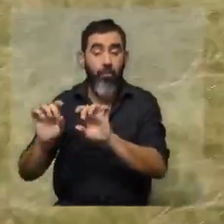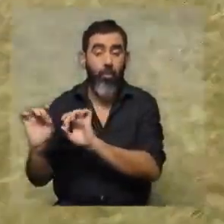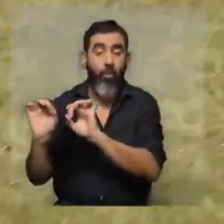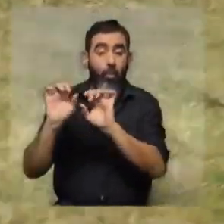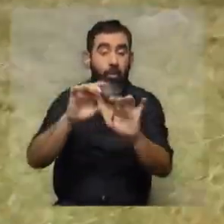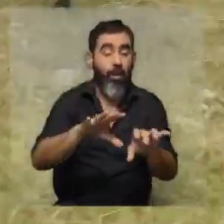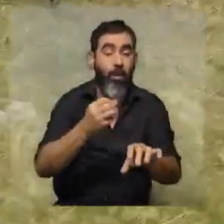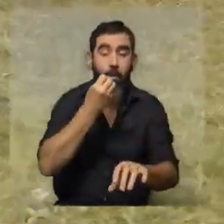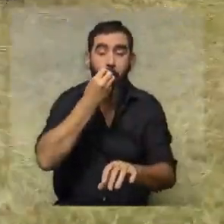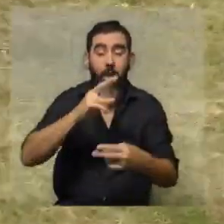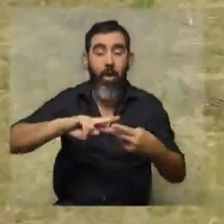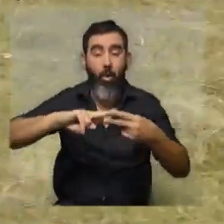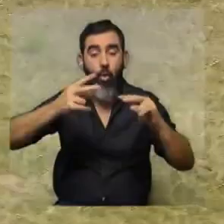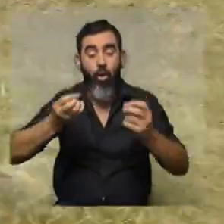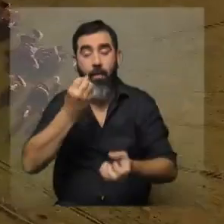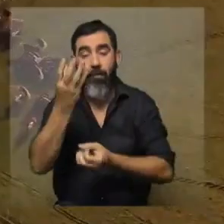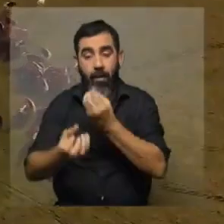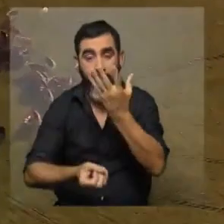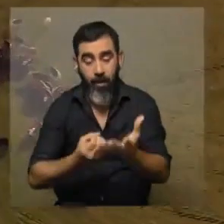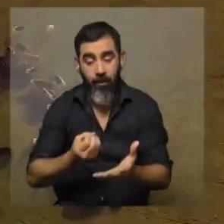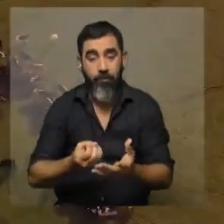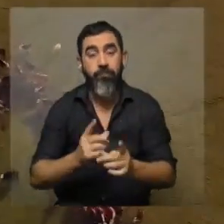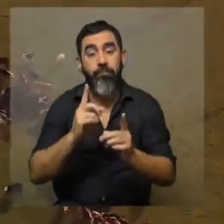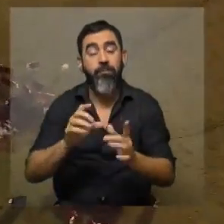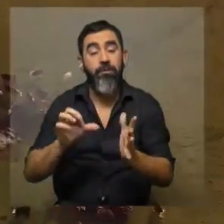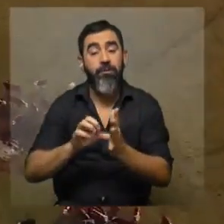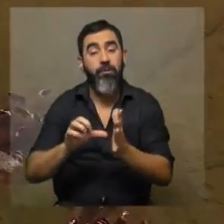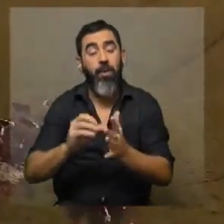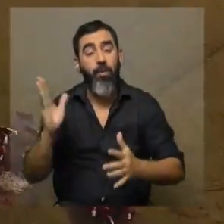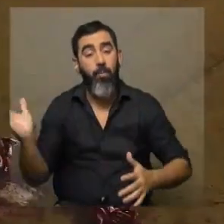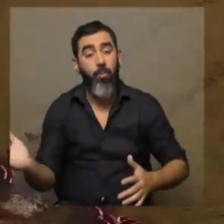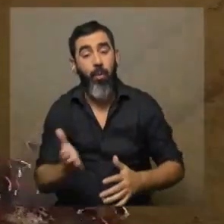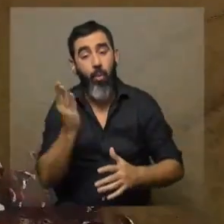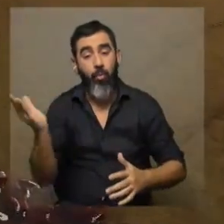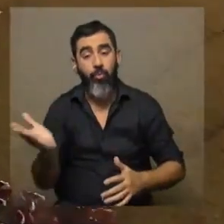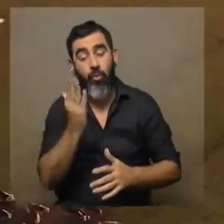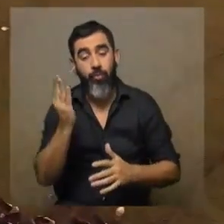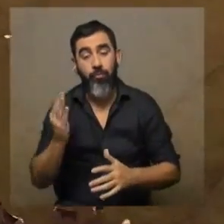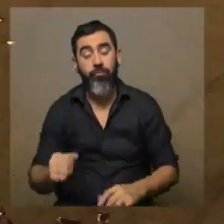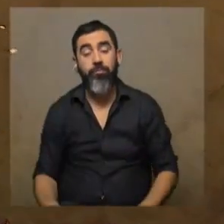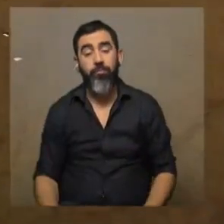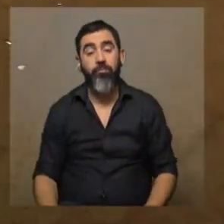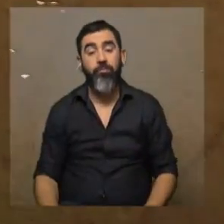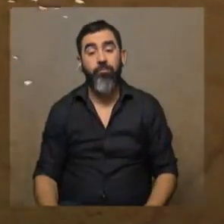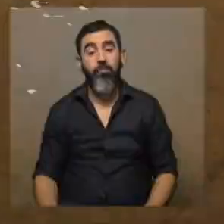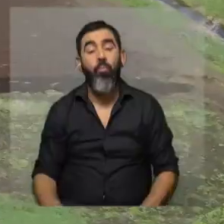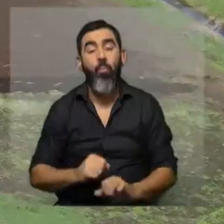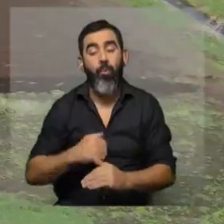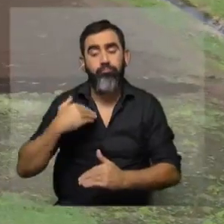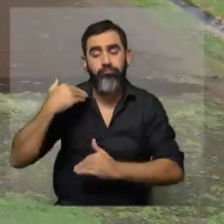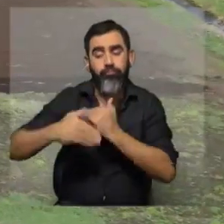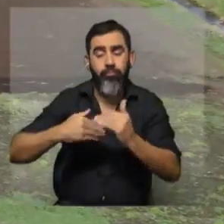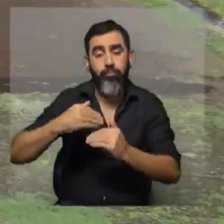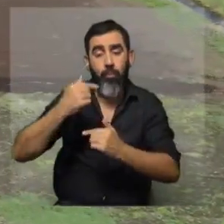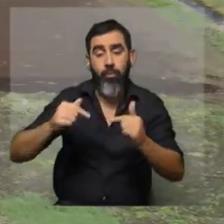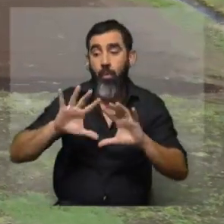de mejoramiento genético vegetal, a ciencias de sistemas de producción, donde uno pueda desarrollar cultivos, que en otras